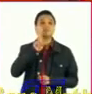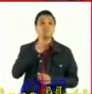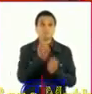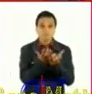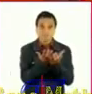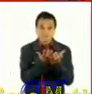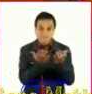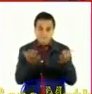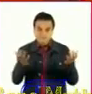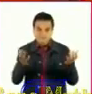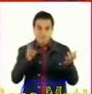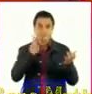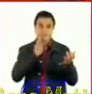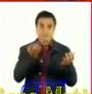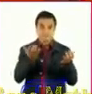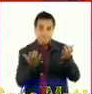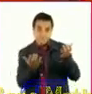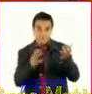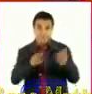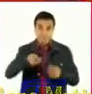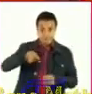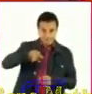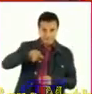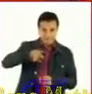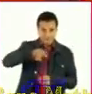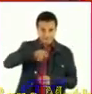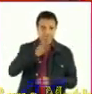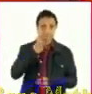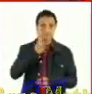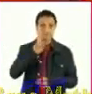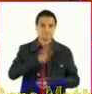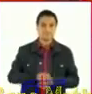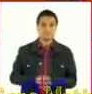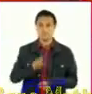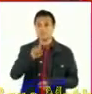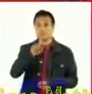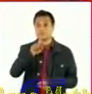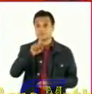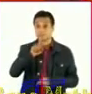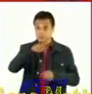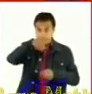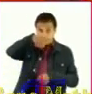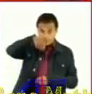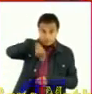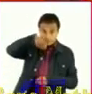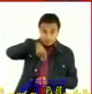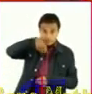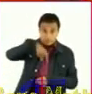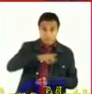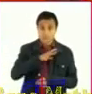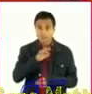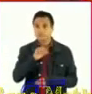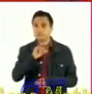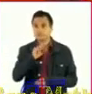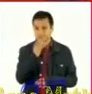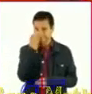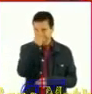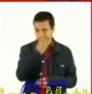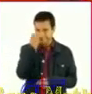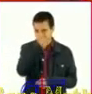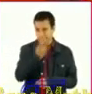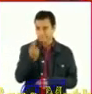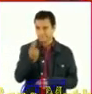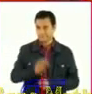la canica, prueba de la caída de agua para comprobar que no existan fugas. Estas se presentan en diferentes momentos del